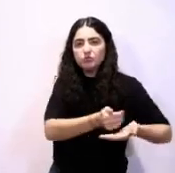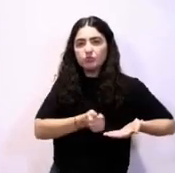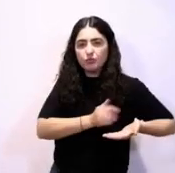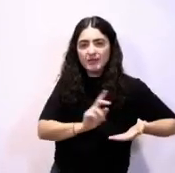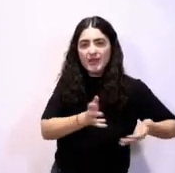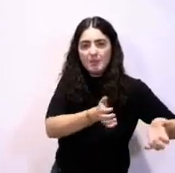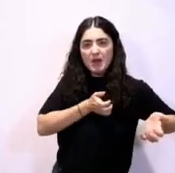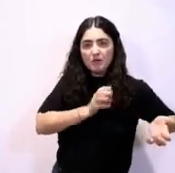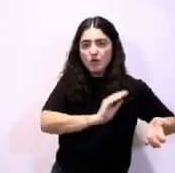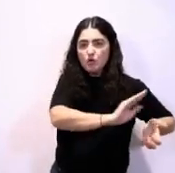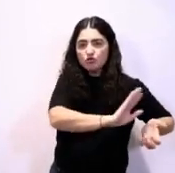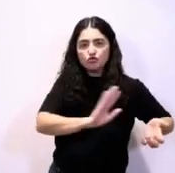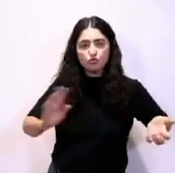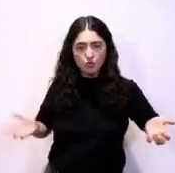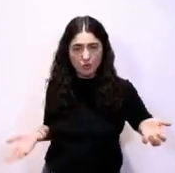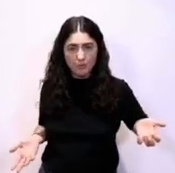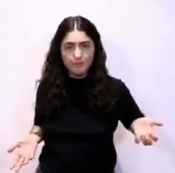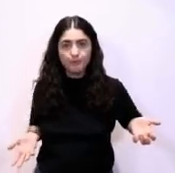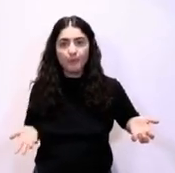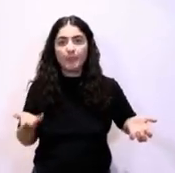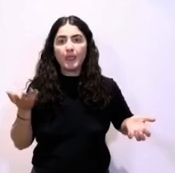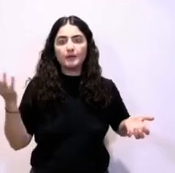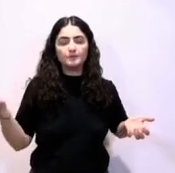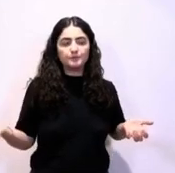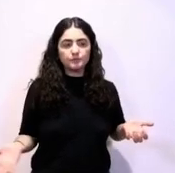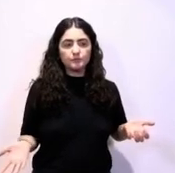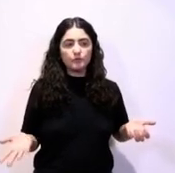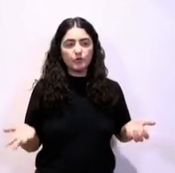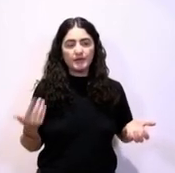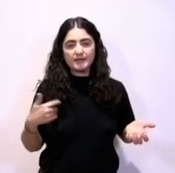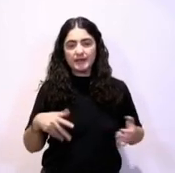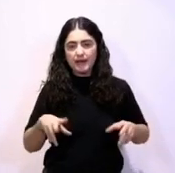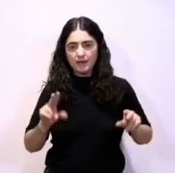vaya finalizando. Su obligación. Acabo, señora presidenta.